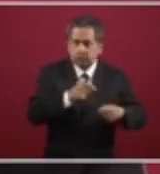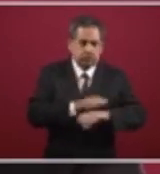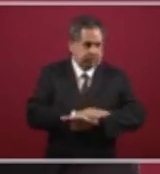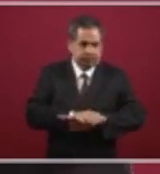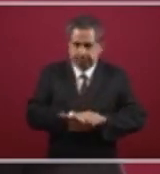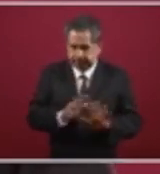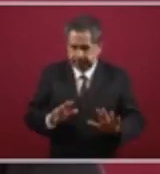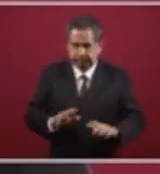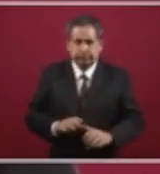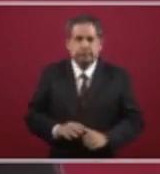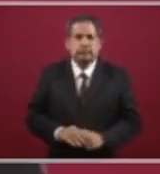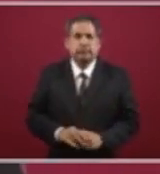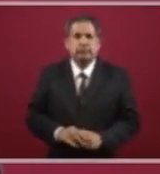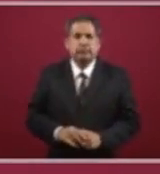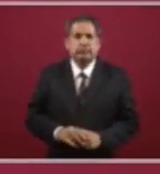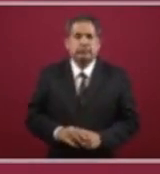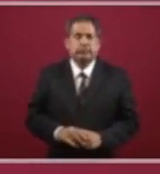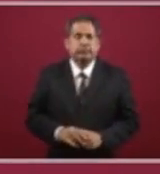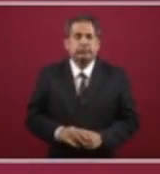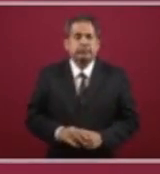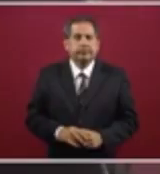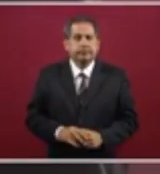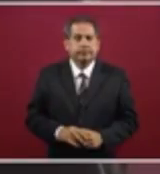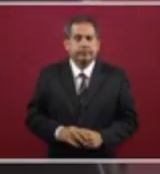concesiones. Lo